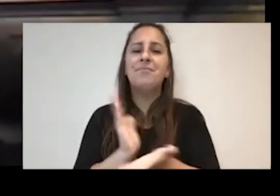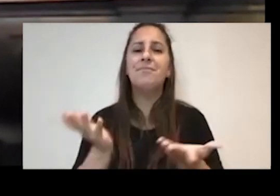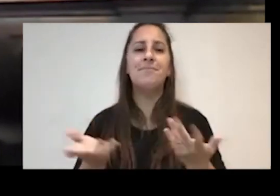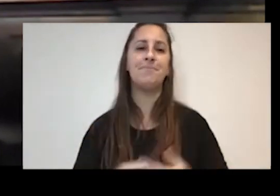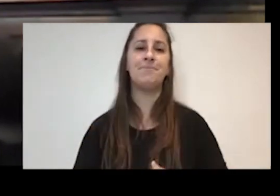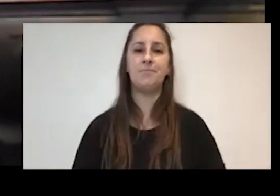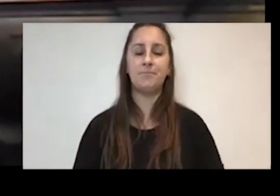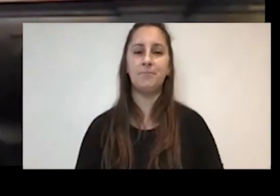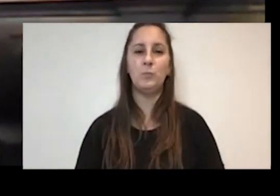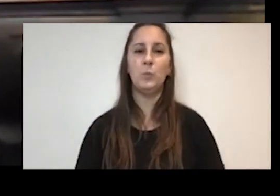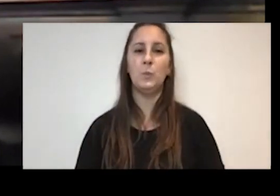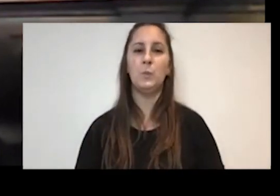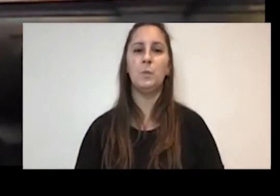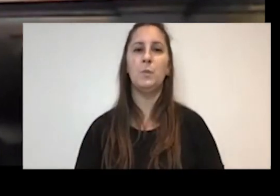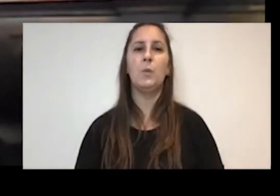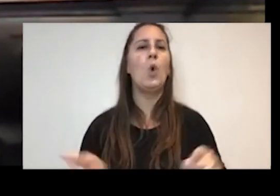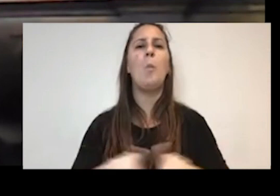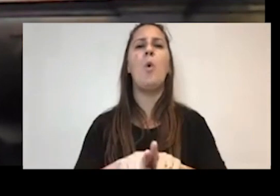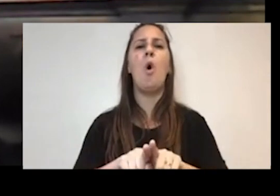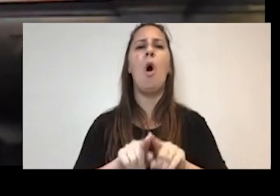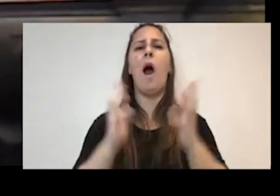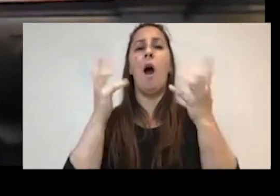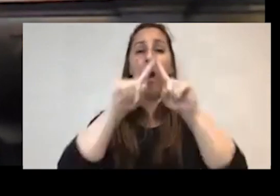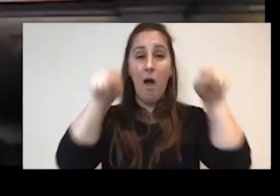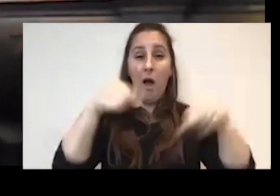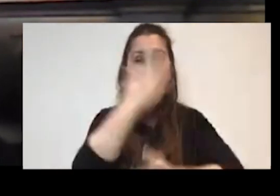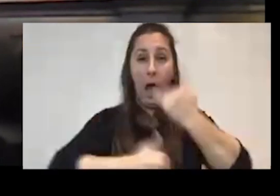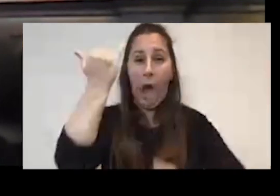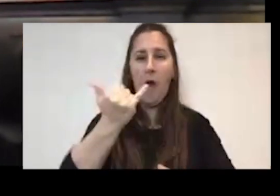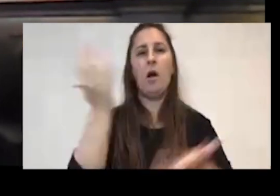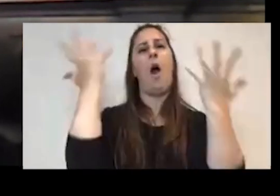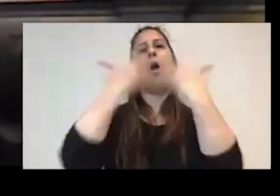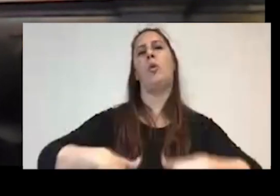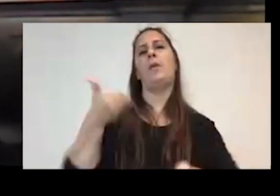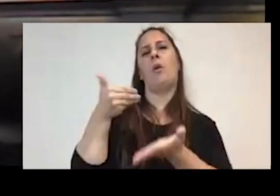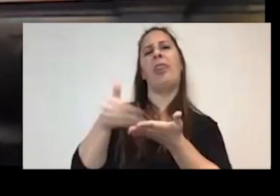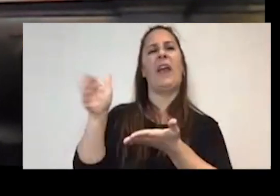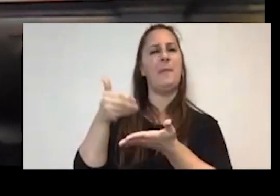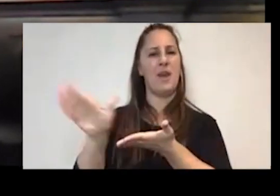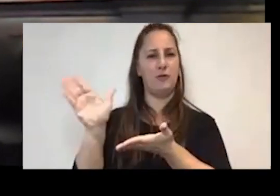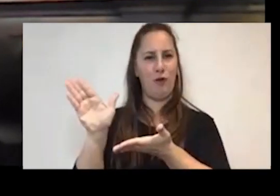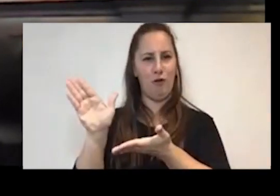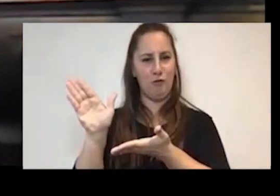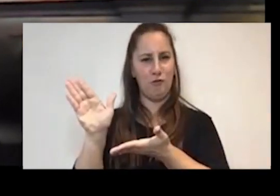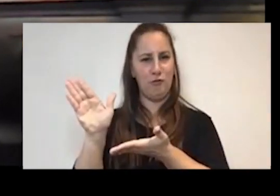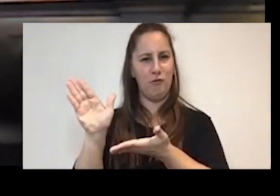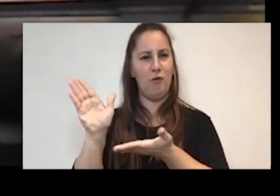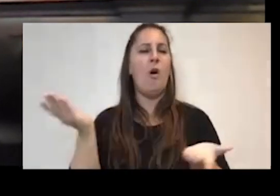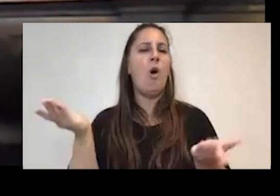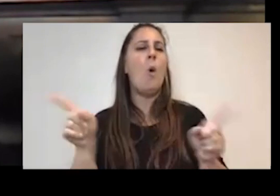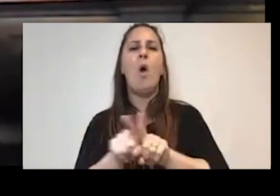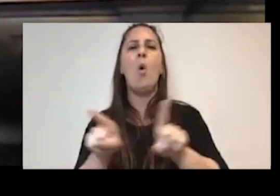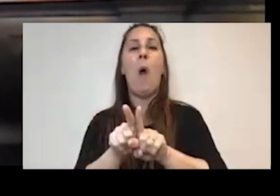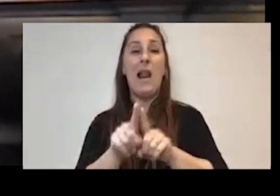como, como sinónimo de discriminación, digamos, ¿no? Como si fuera un factor más